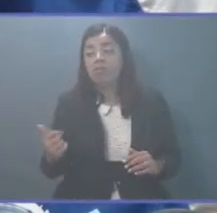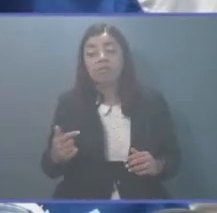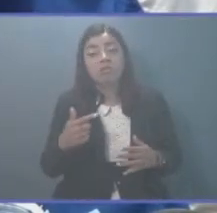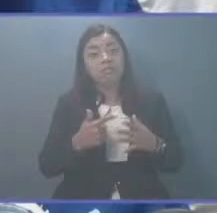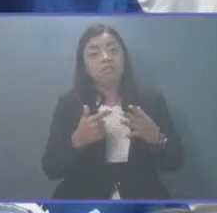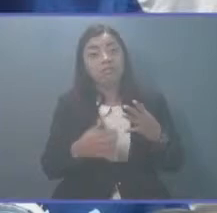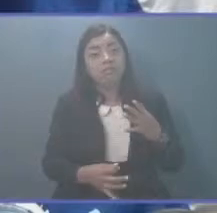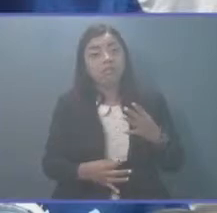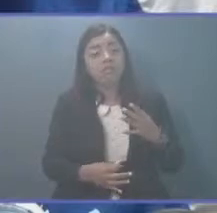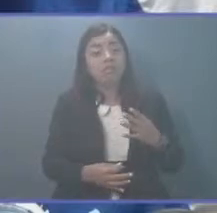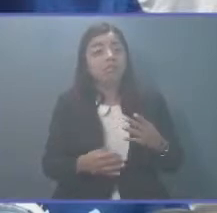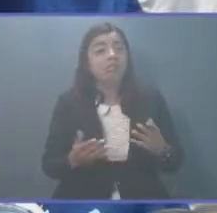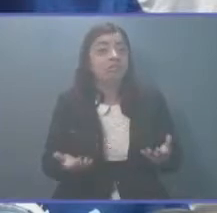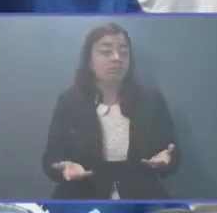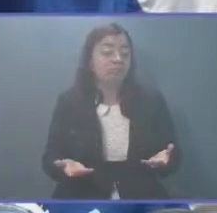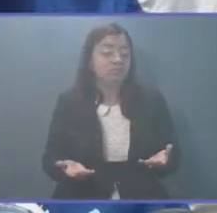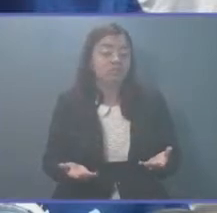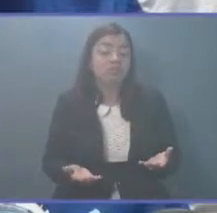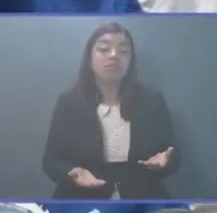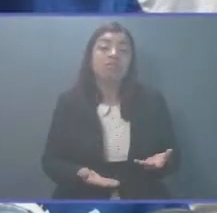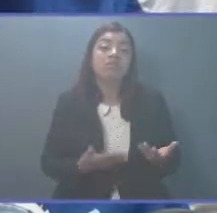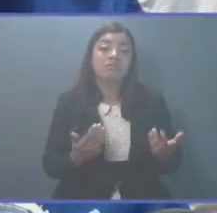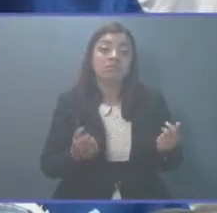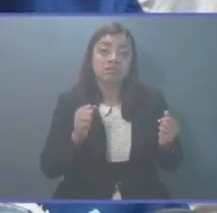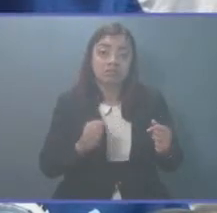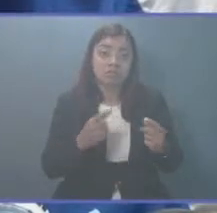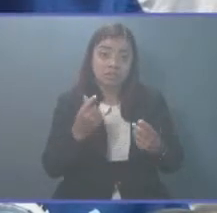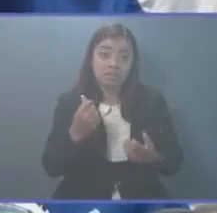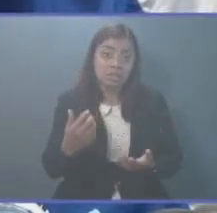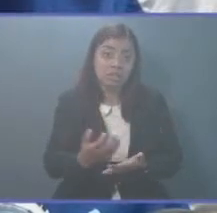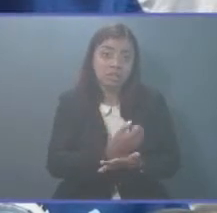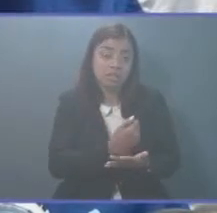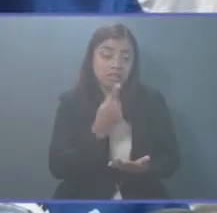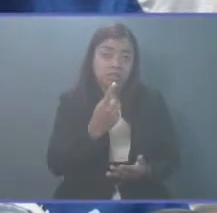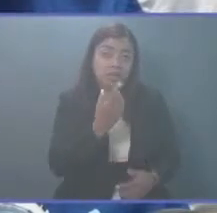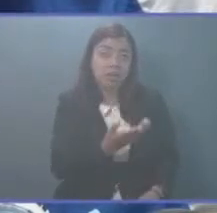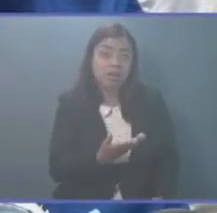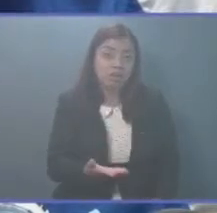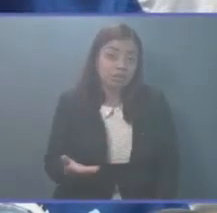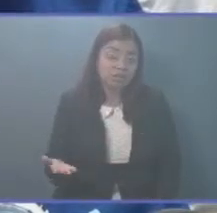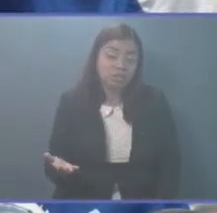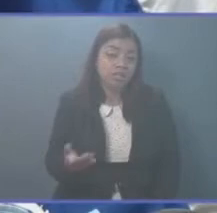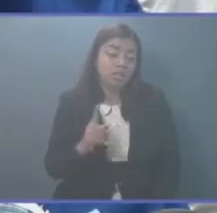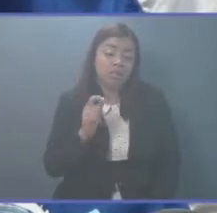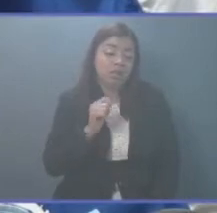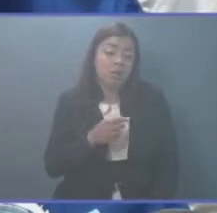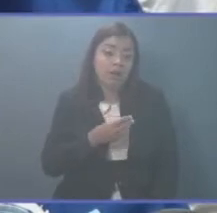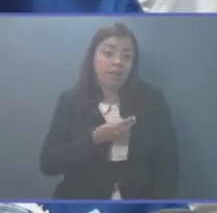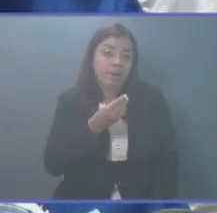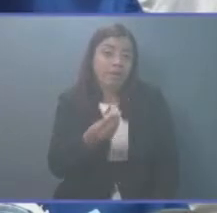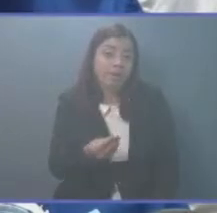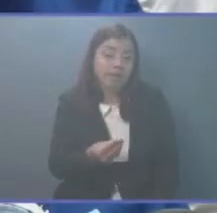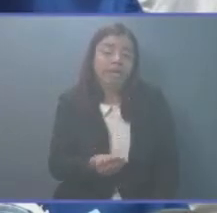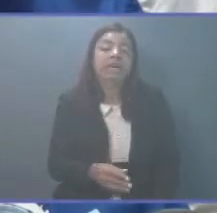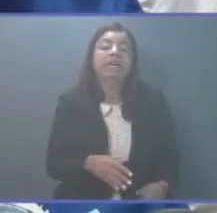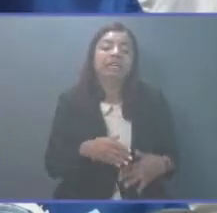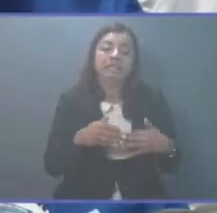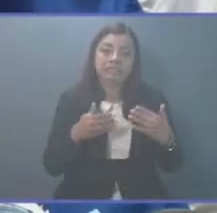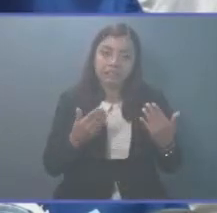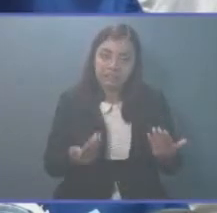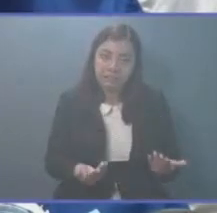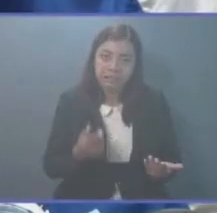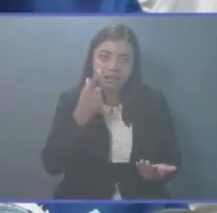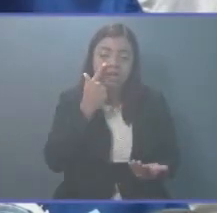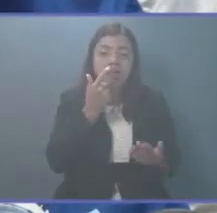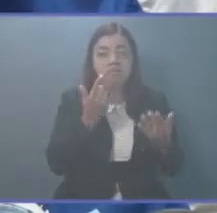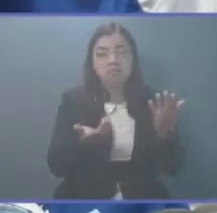ley de extinción de dominio, si fue un dinero o fue una cosa que el otro no puede devolver, está lo que le llaman los